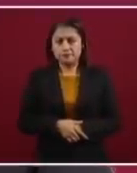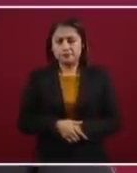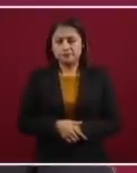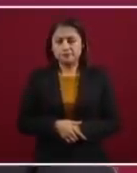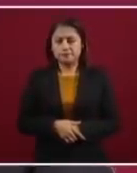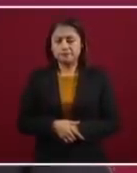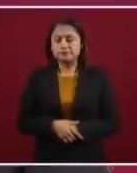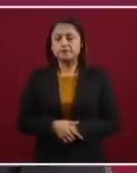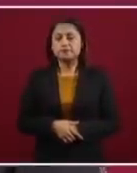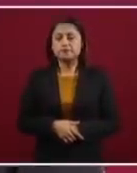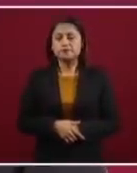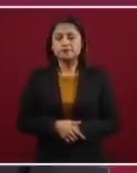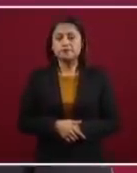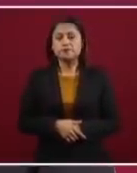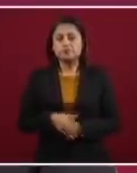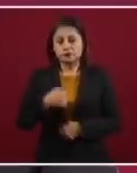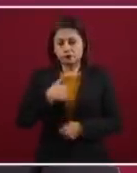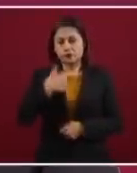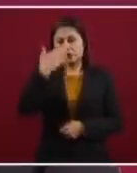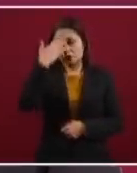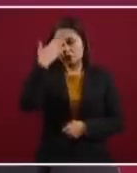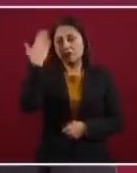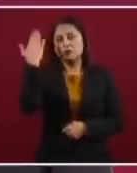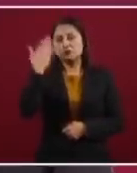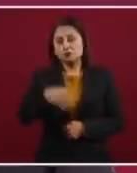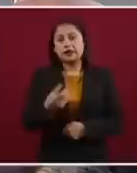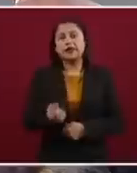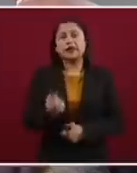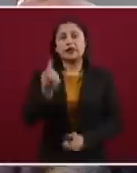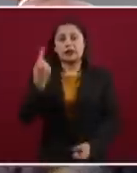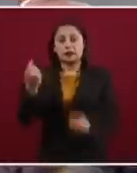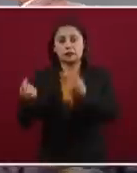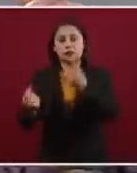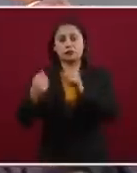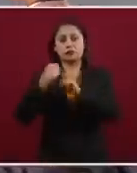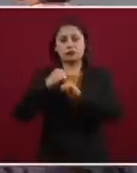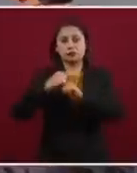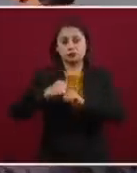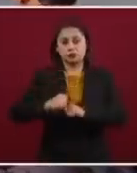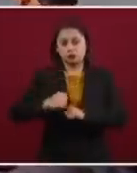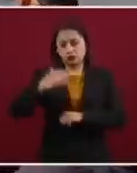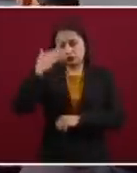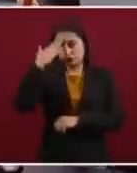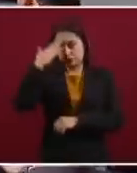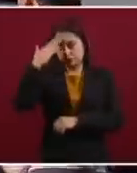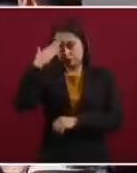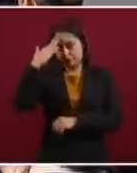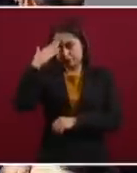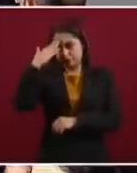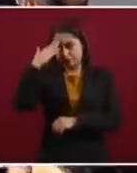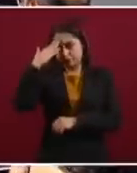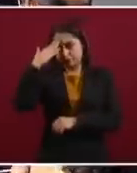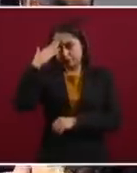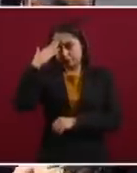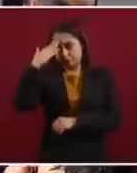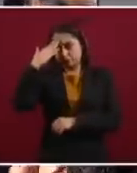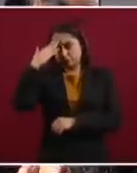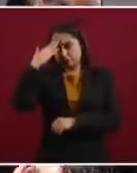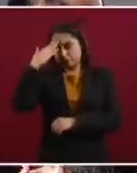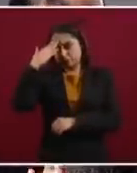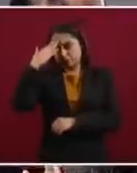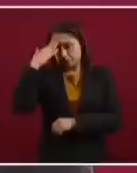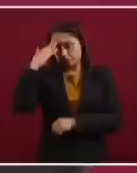sé que andan dirigentes además esto ayuda